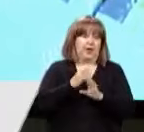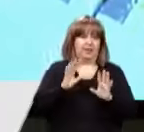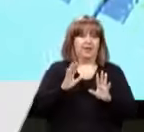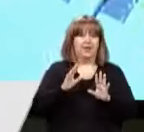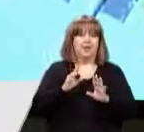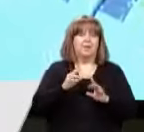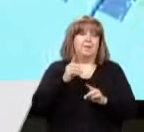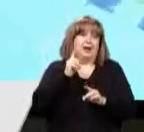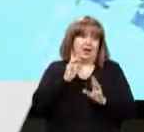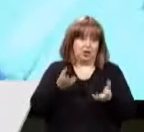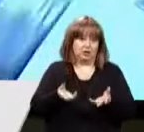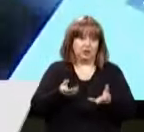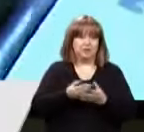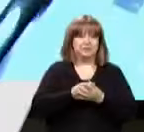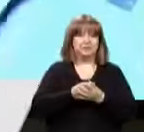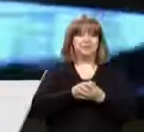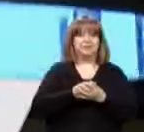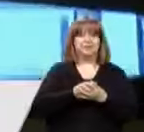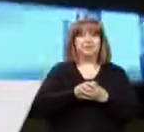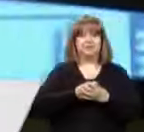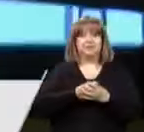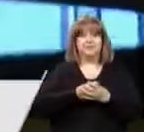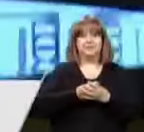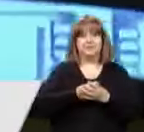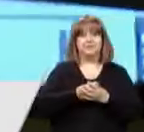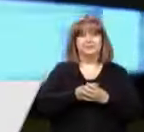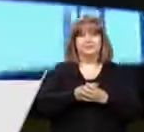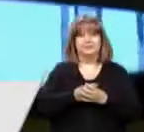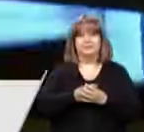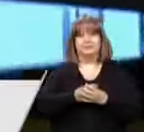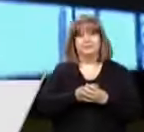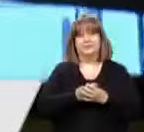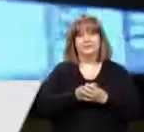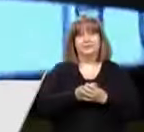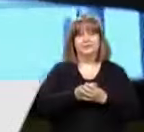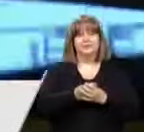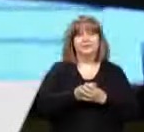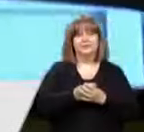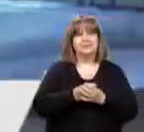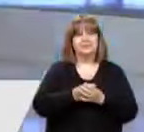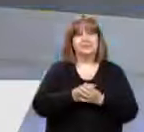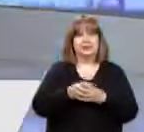digamos usar fondos que no son declarados para invertir bien eso hay que tener